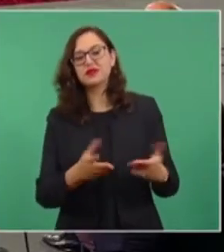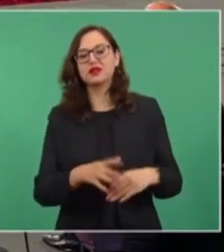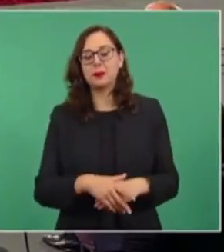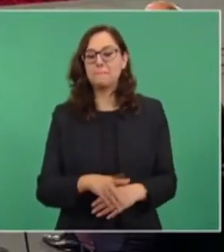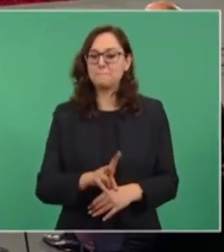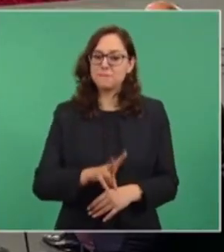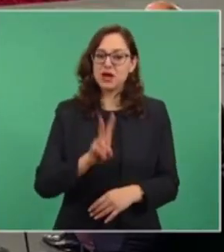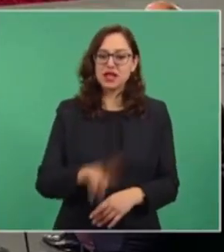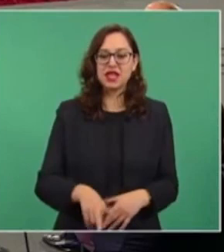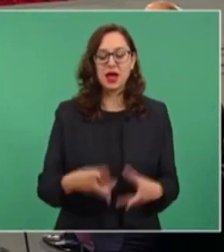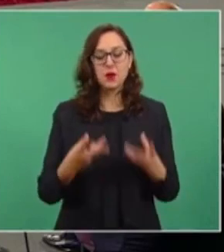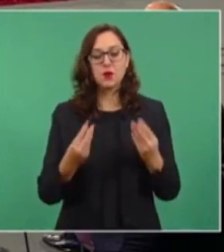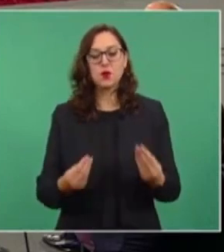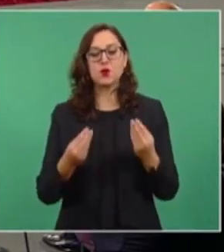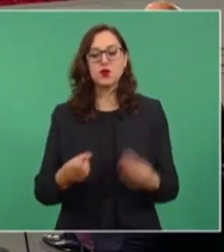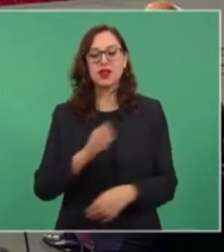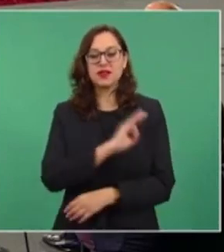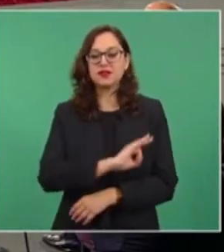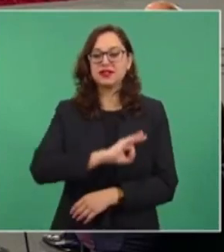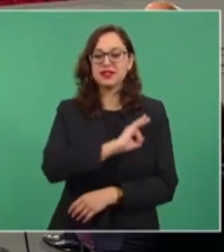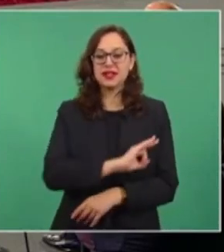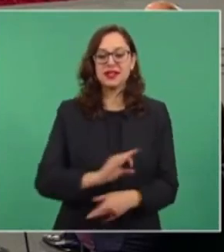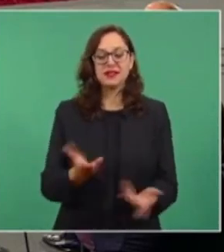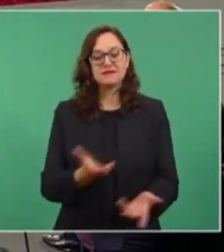una felicitación, un abrazo